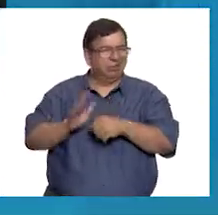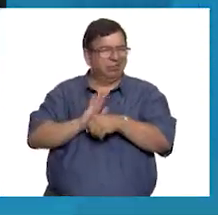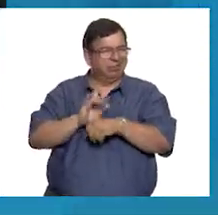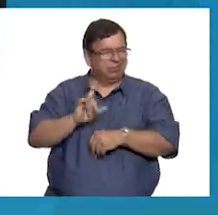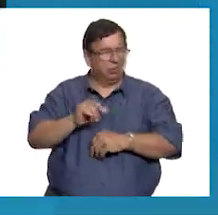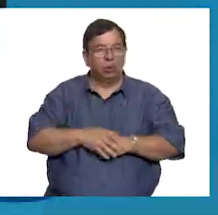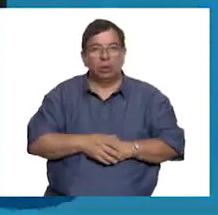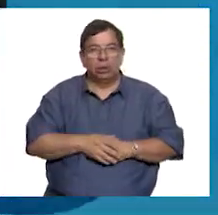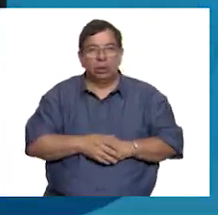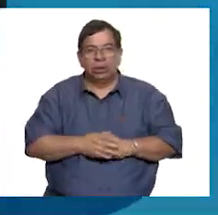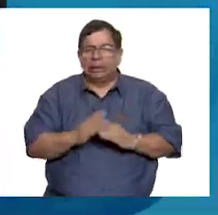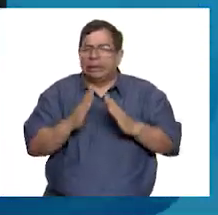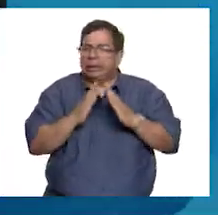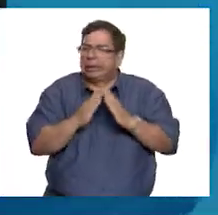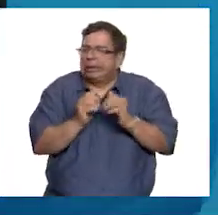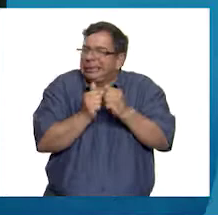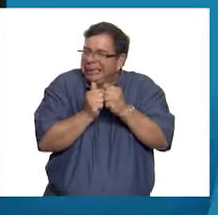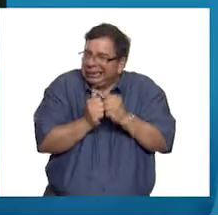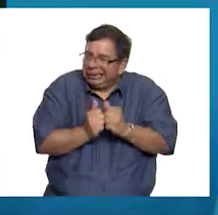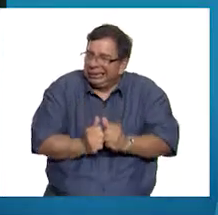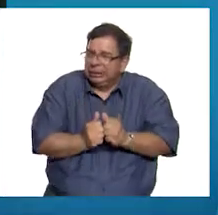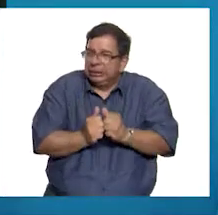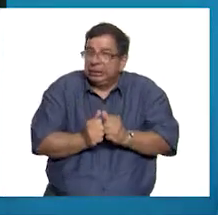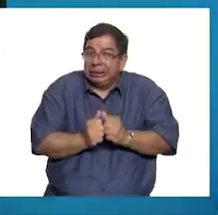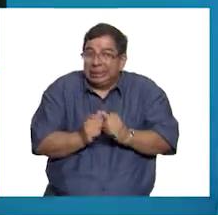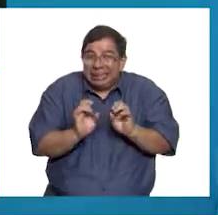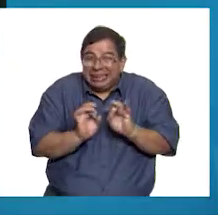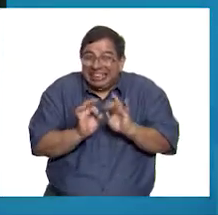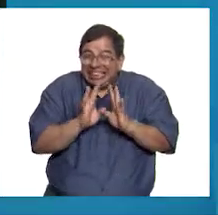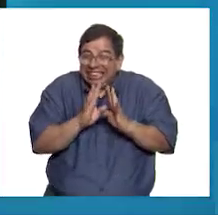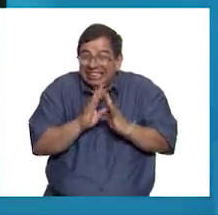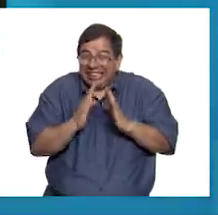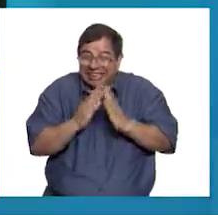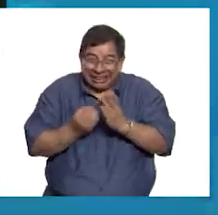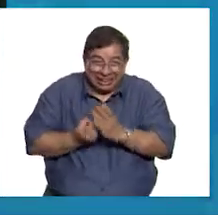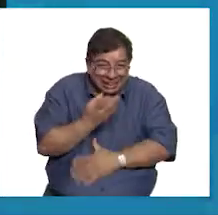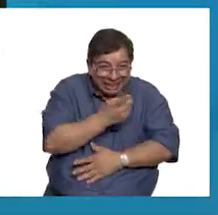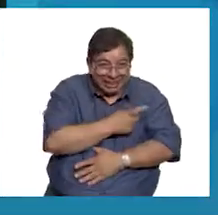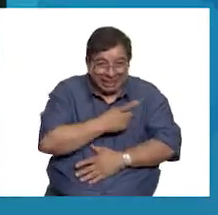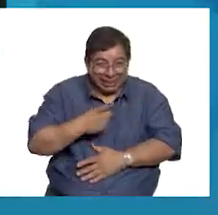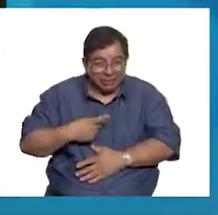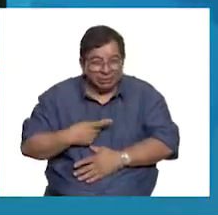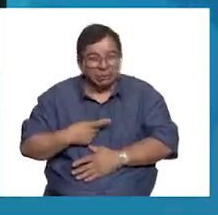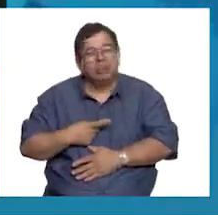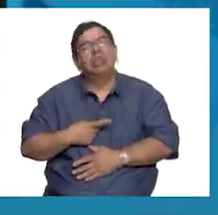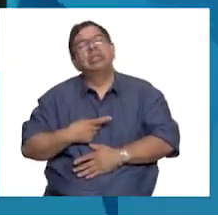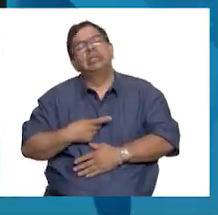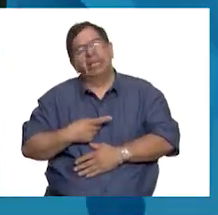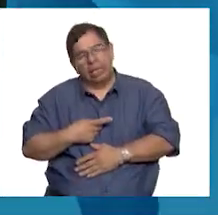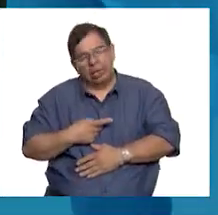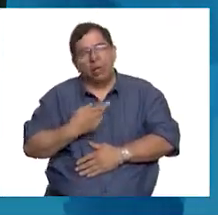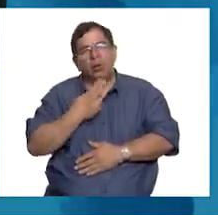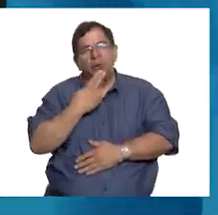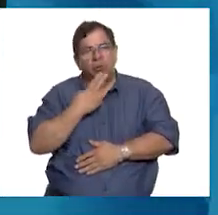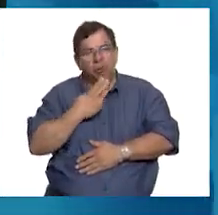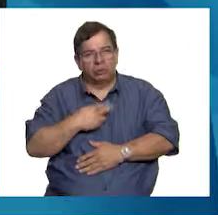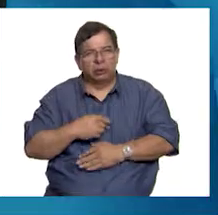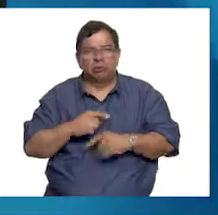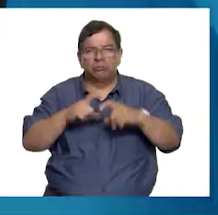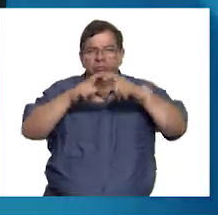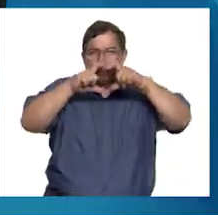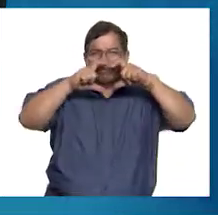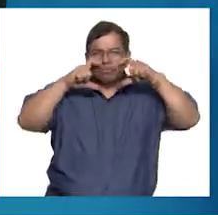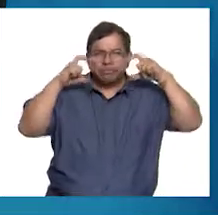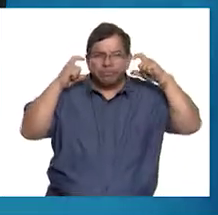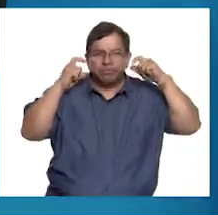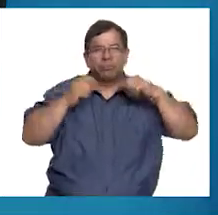Trata de no salir de casa a menos que sea muy necesario. Si lo haces, utiliza el